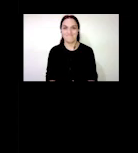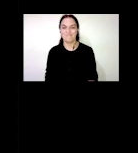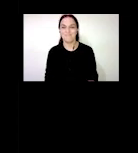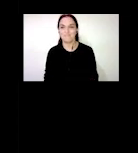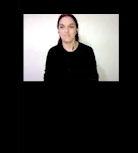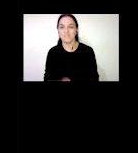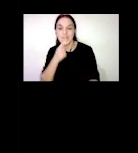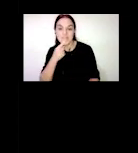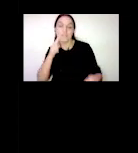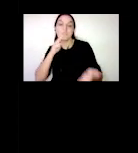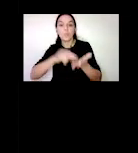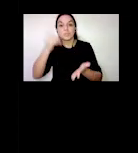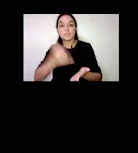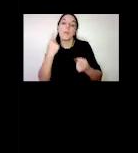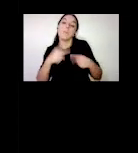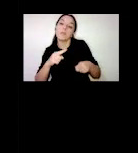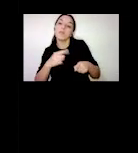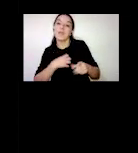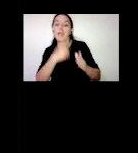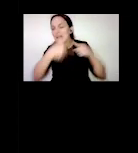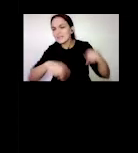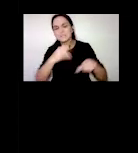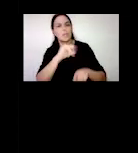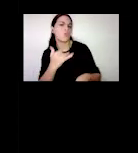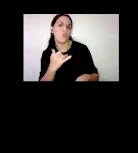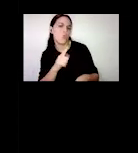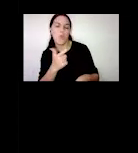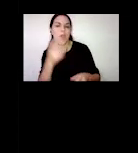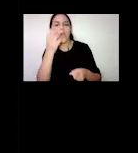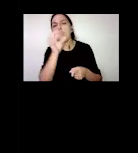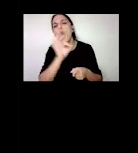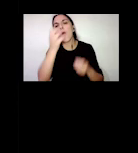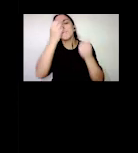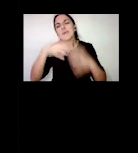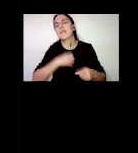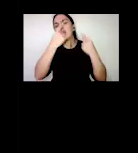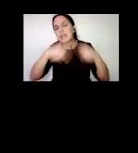tienen ninguna de esas características o pierden alguna de esas características,